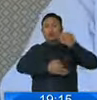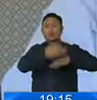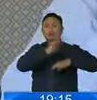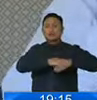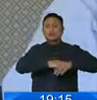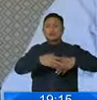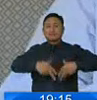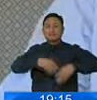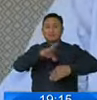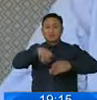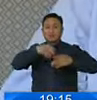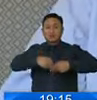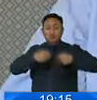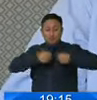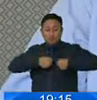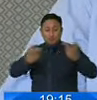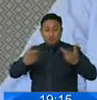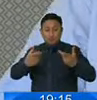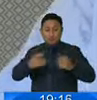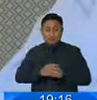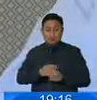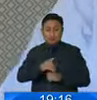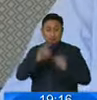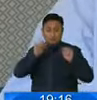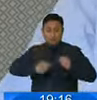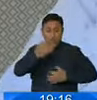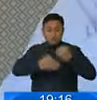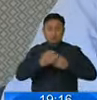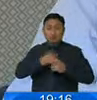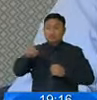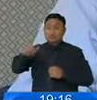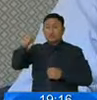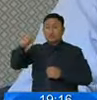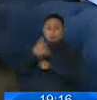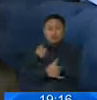se puede ejecutar en ausencia y es un juicio